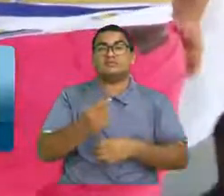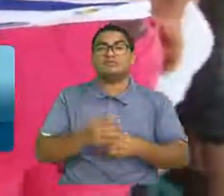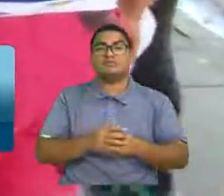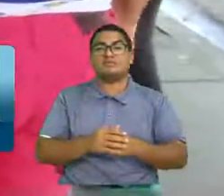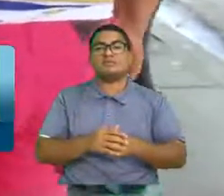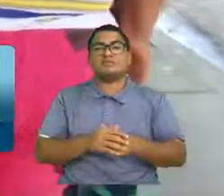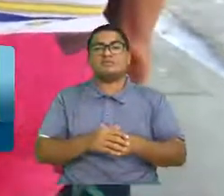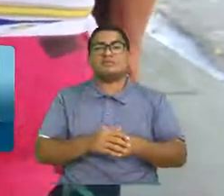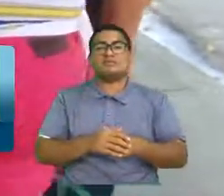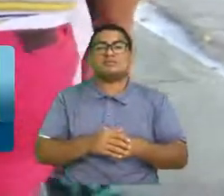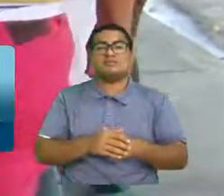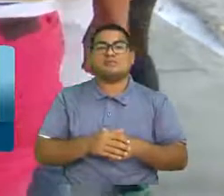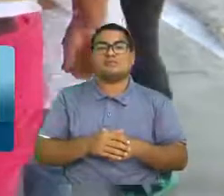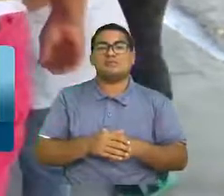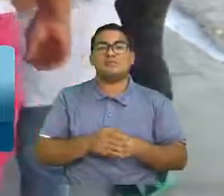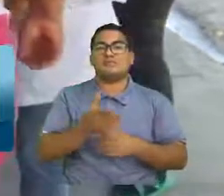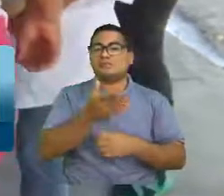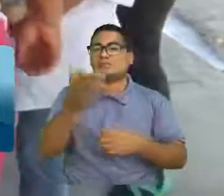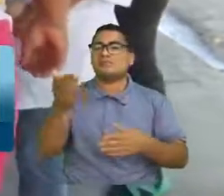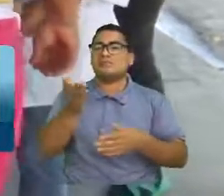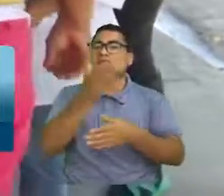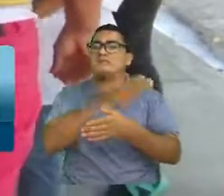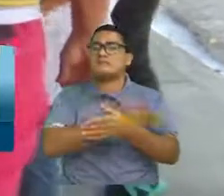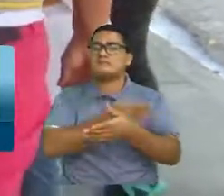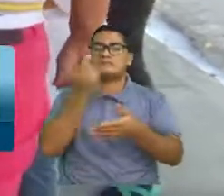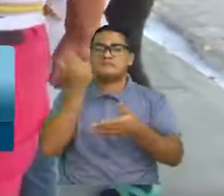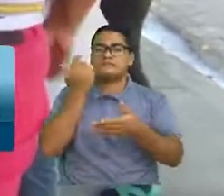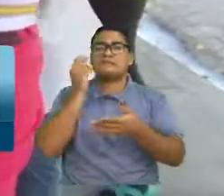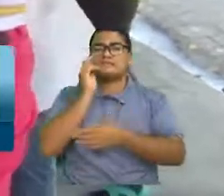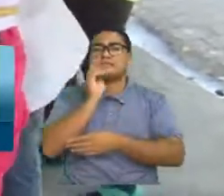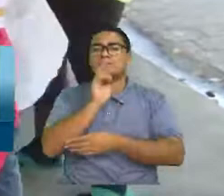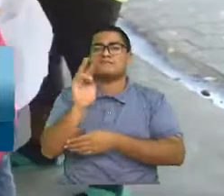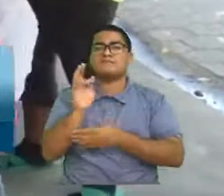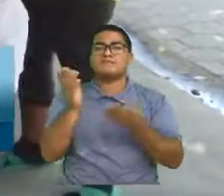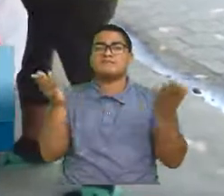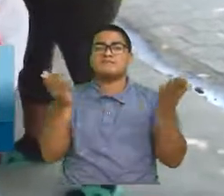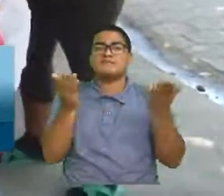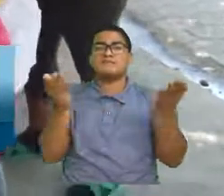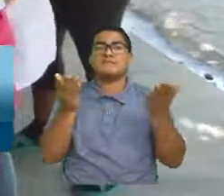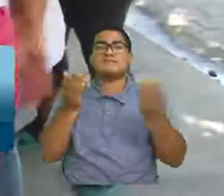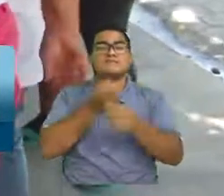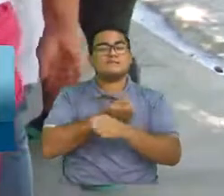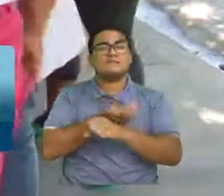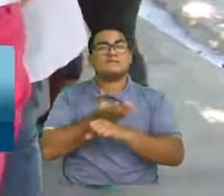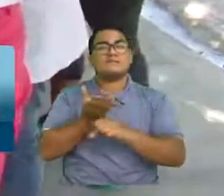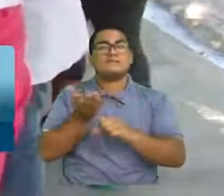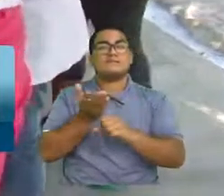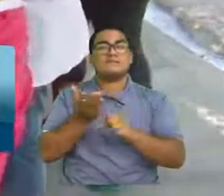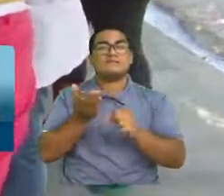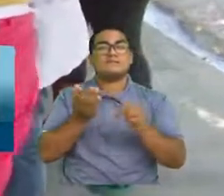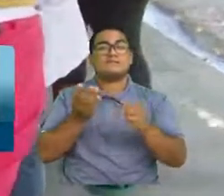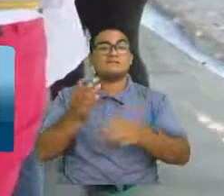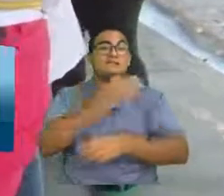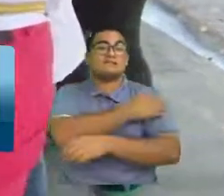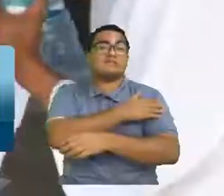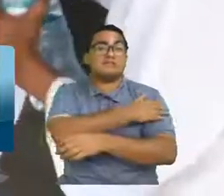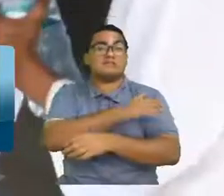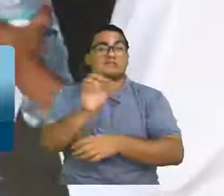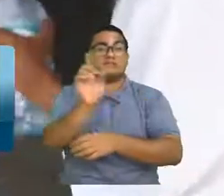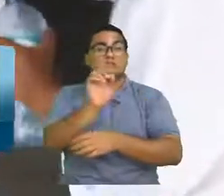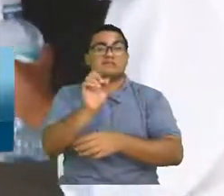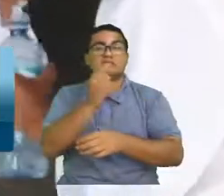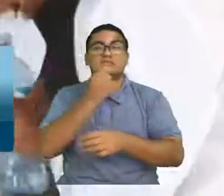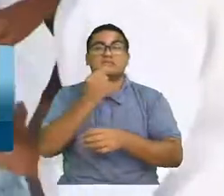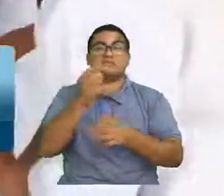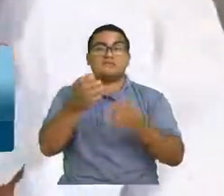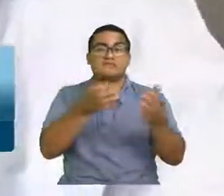sí. Usted ha escuchado y ha visto que da mucho, bastante esa recomendación cuando le están vacunando. No le sobe el bracito al niño.